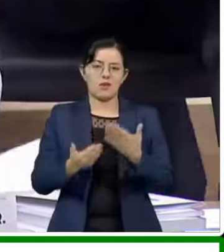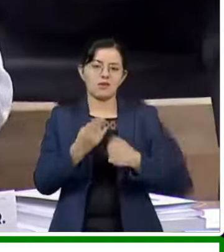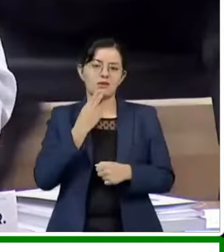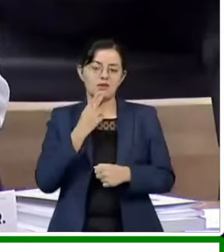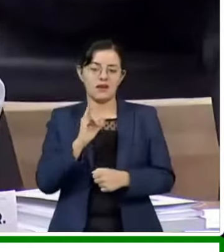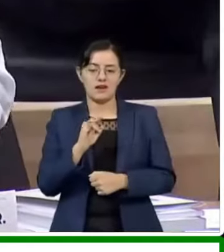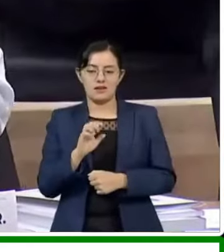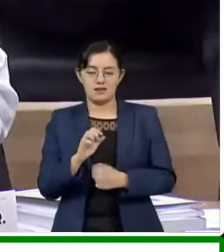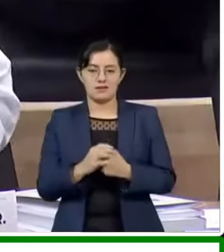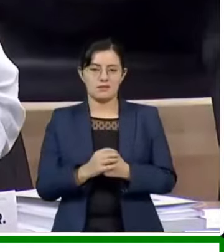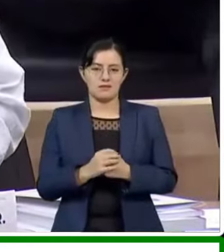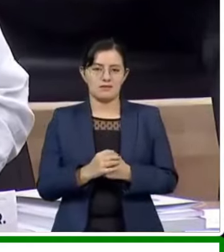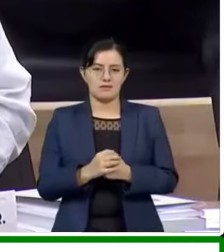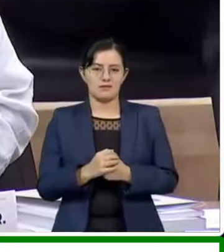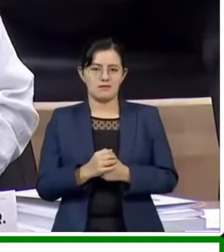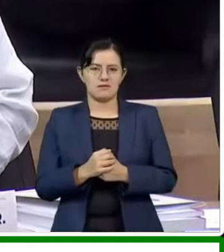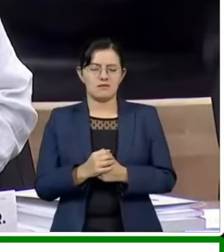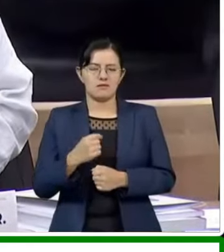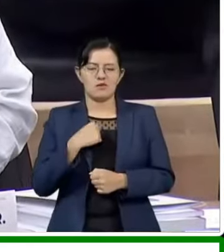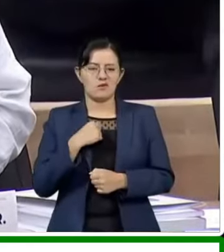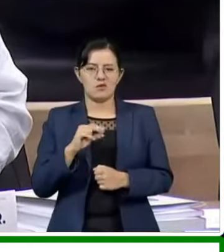alturas no se hayan tomado medidas